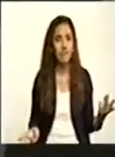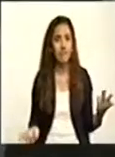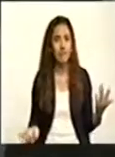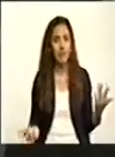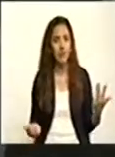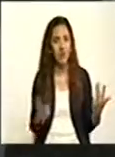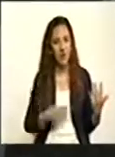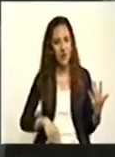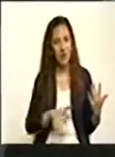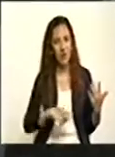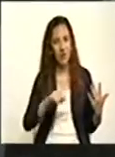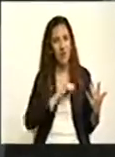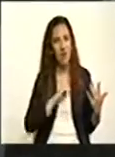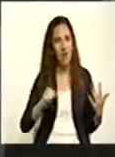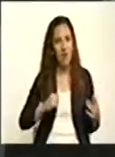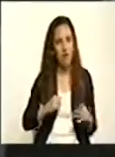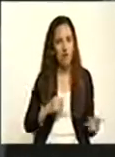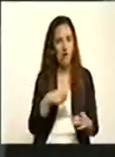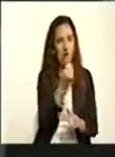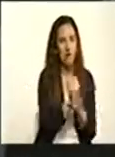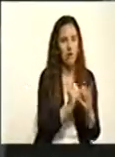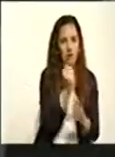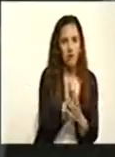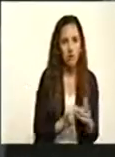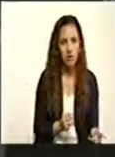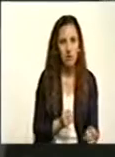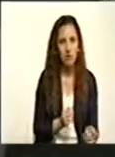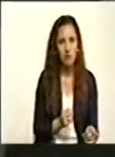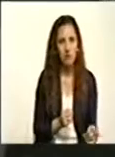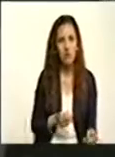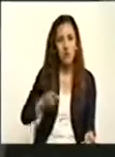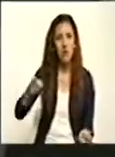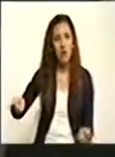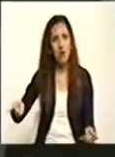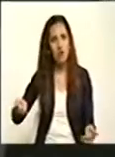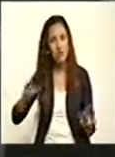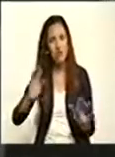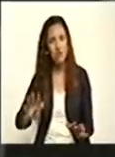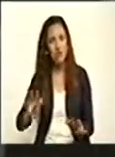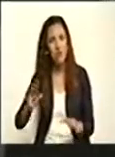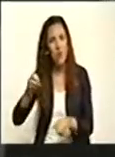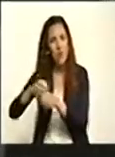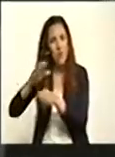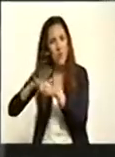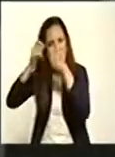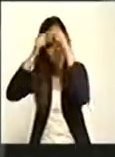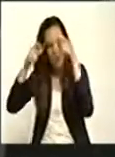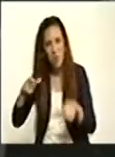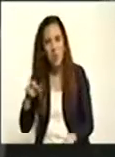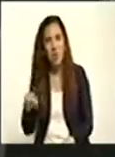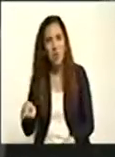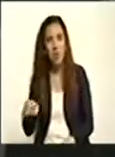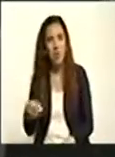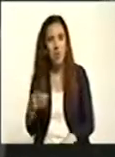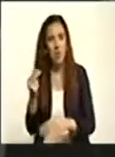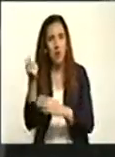poco alentador, las noticias sobre las finanzas públicas, producto de los gastos y el derroche, son